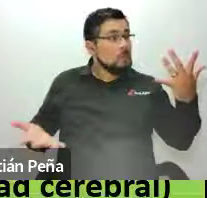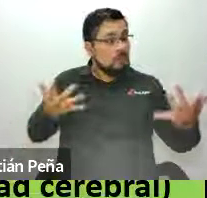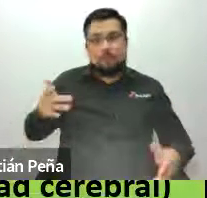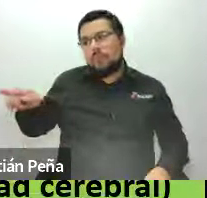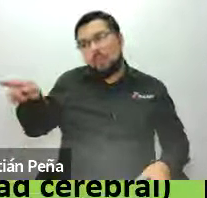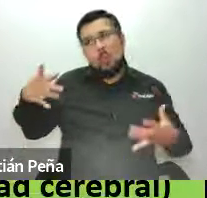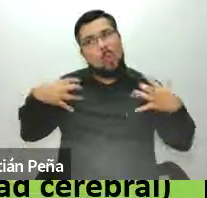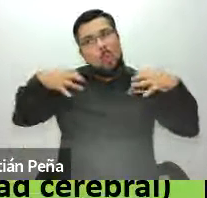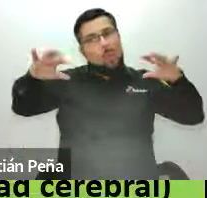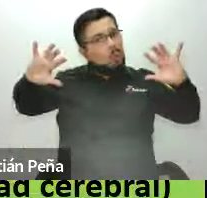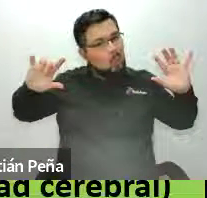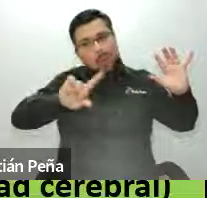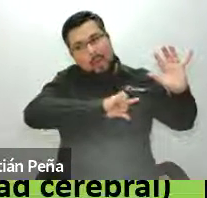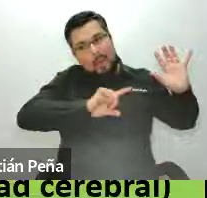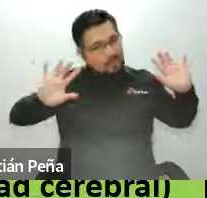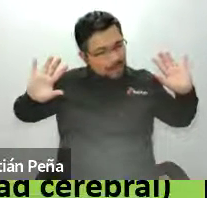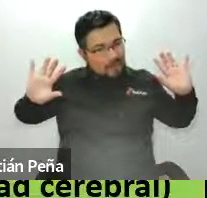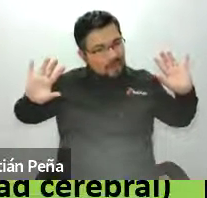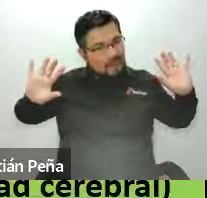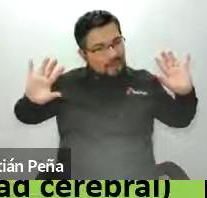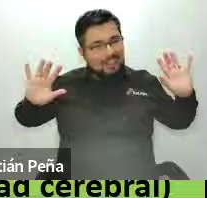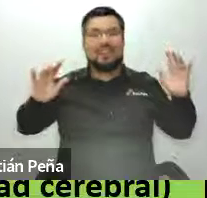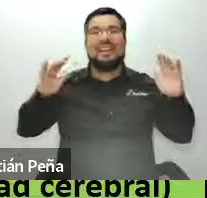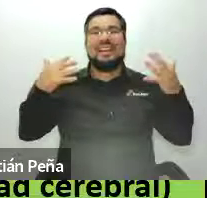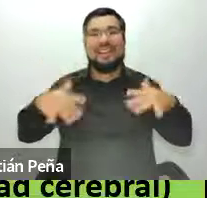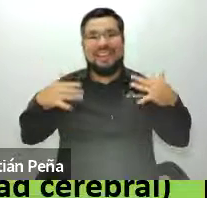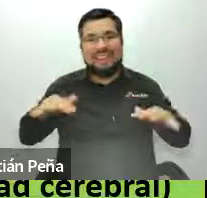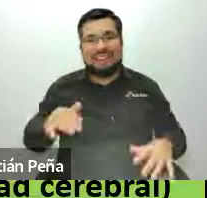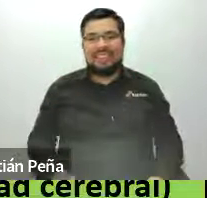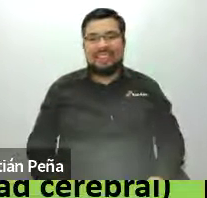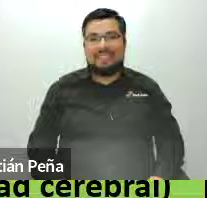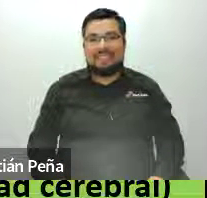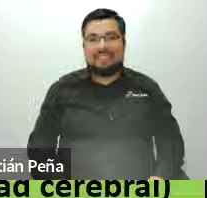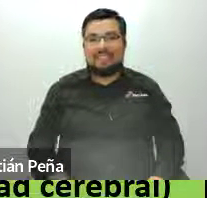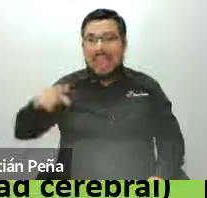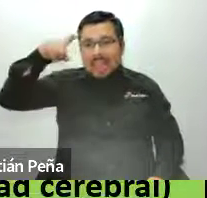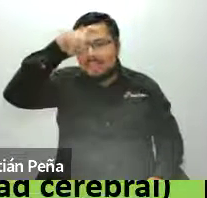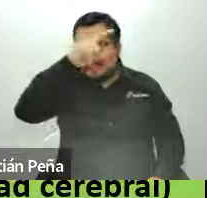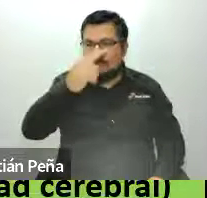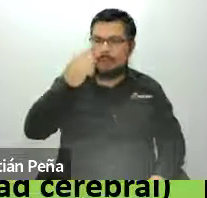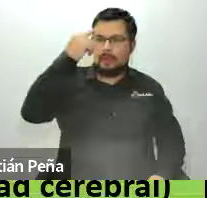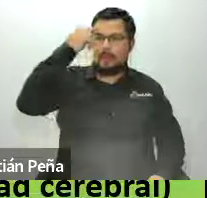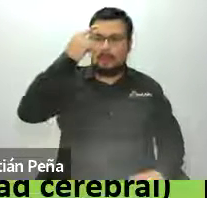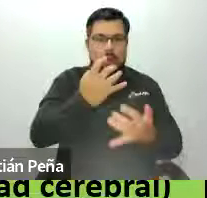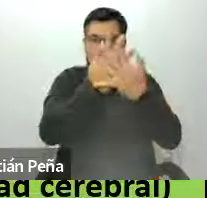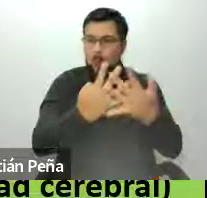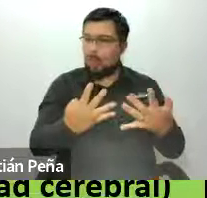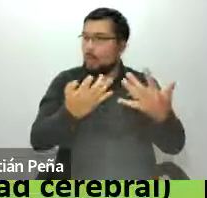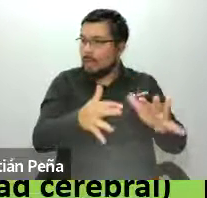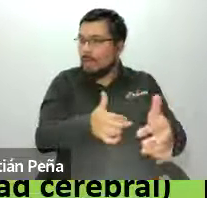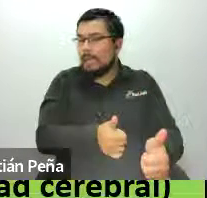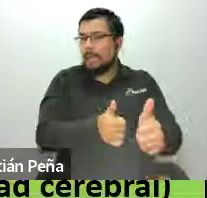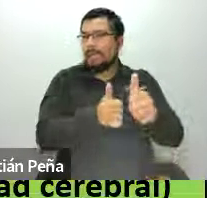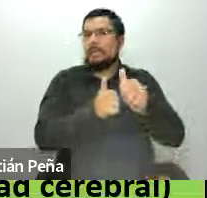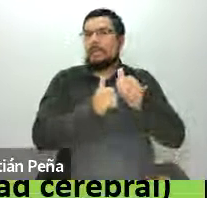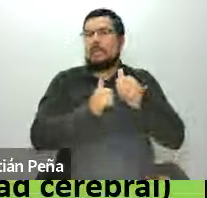patuamente. No, qué complejo era pensar en un currículum que ya nos generaba desafío, ¿no? Con todos